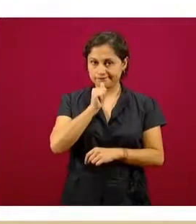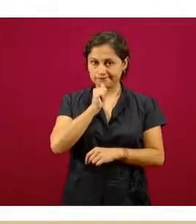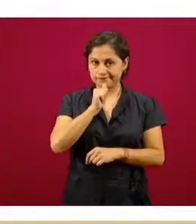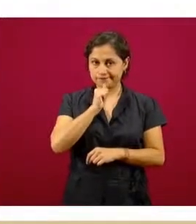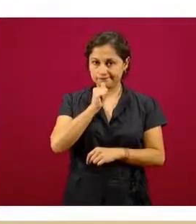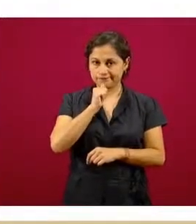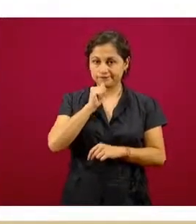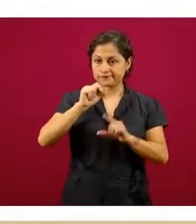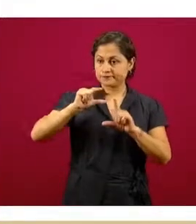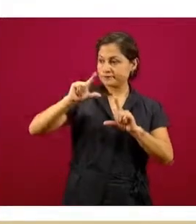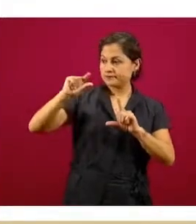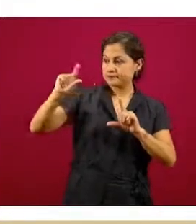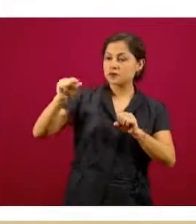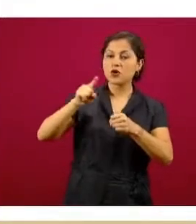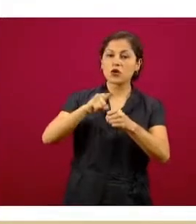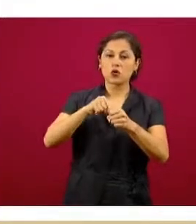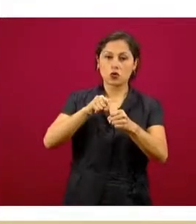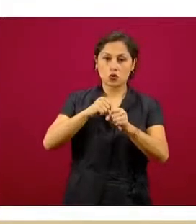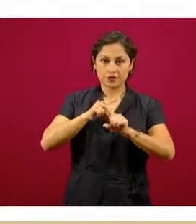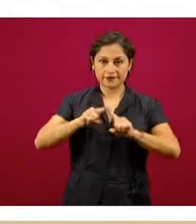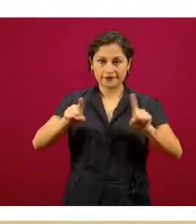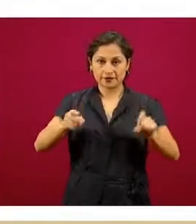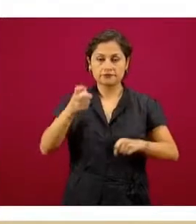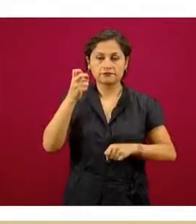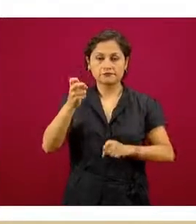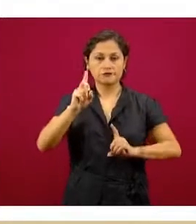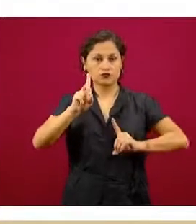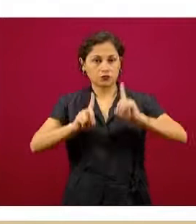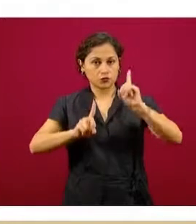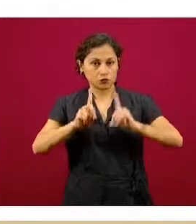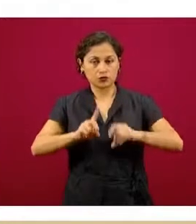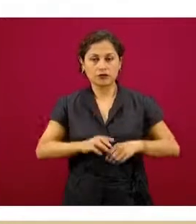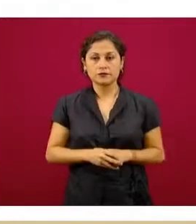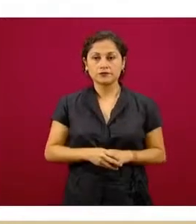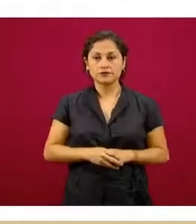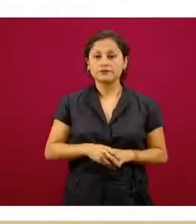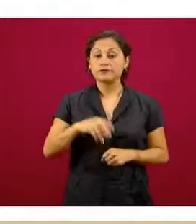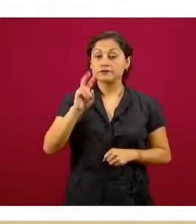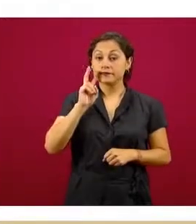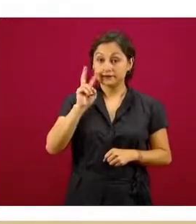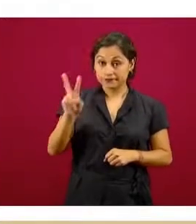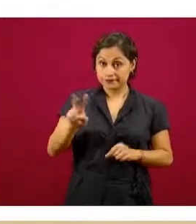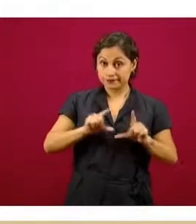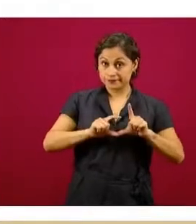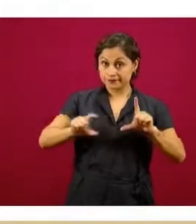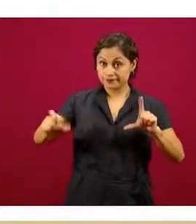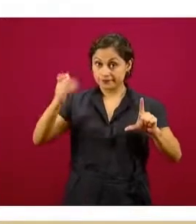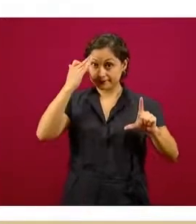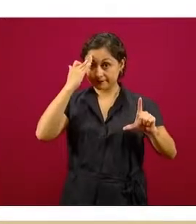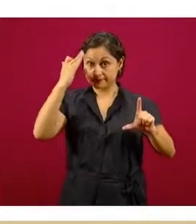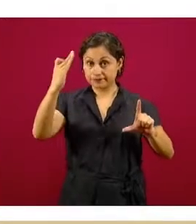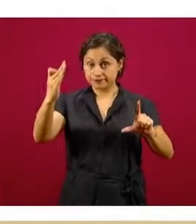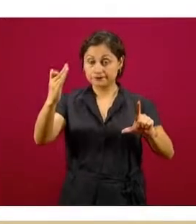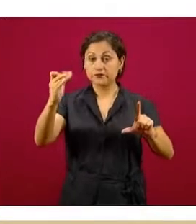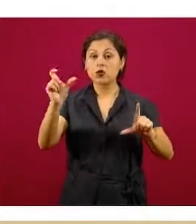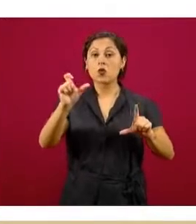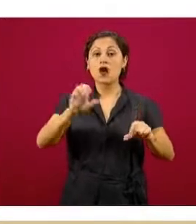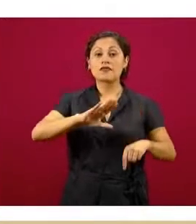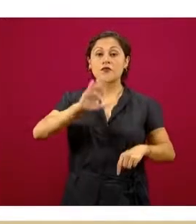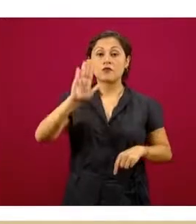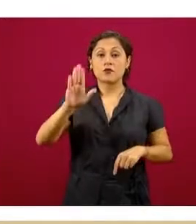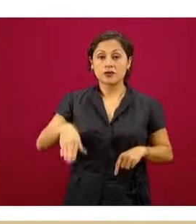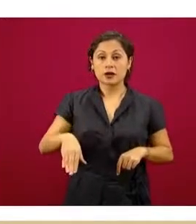tanto son defunciones aún sospechosas, y también vemos cómo están distribuidas en el tiempo en función de la ocurrencia, que